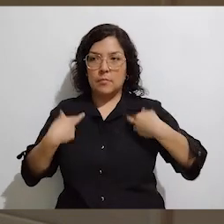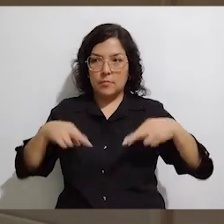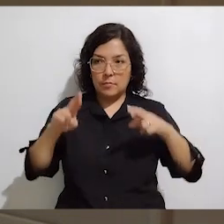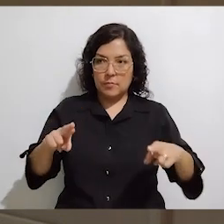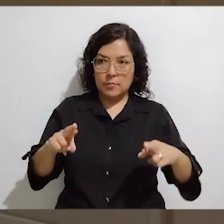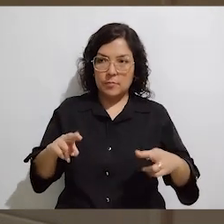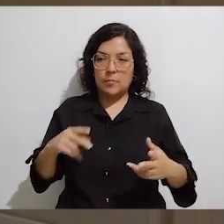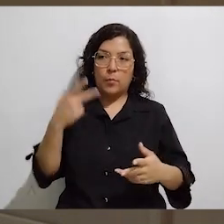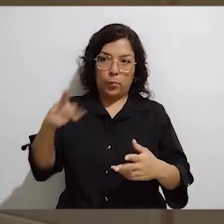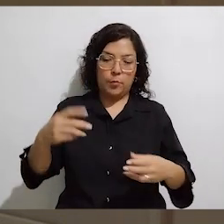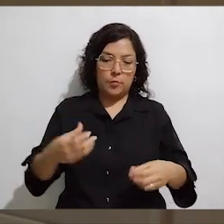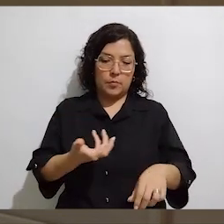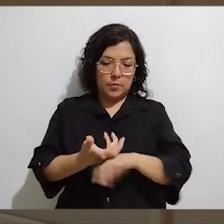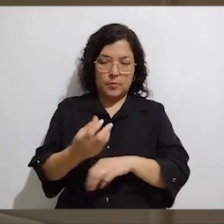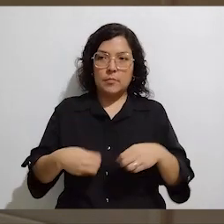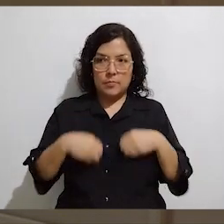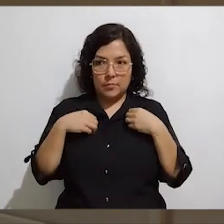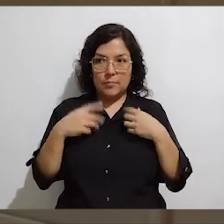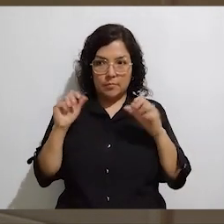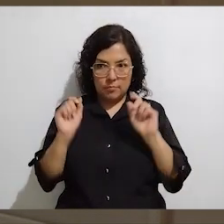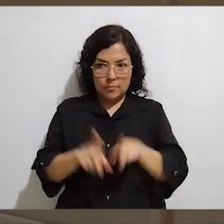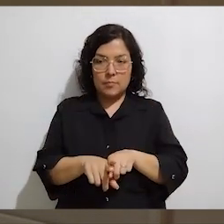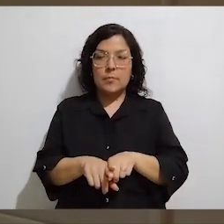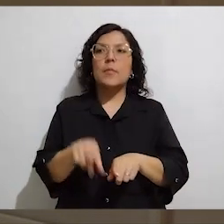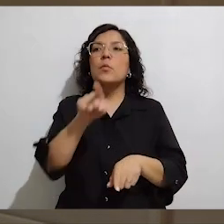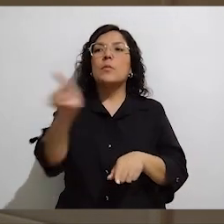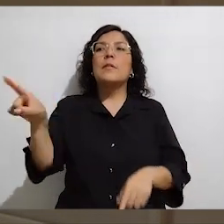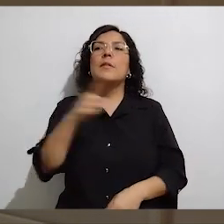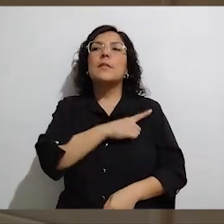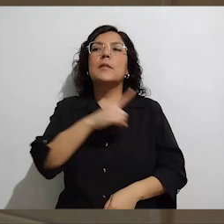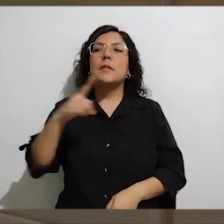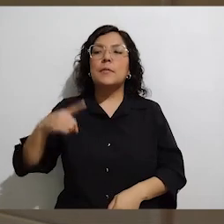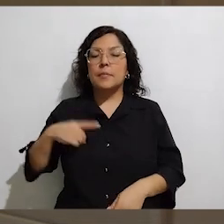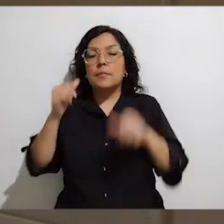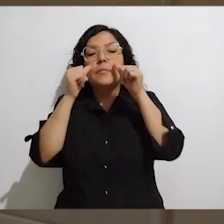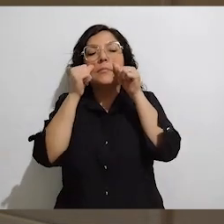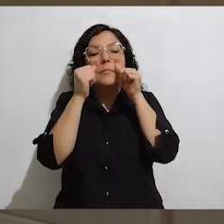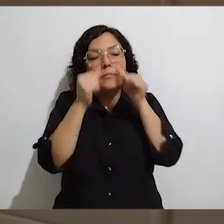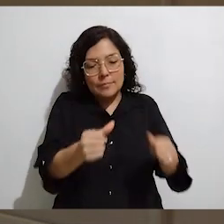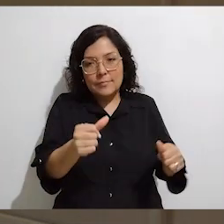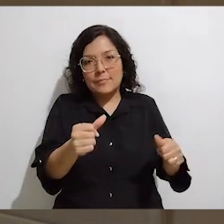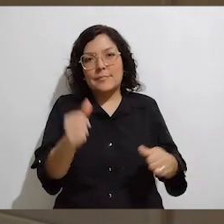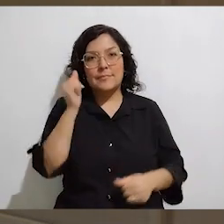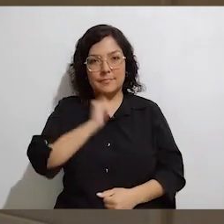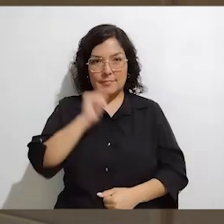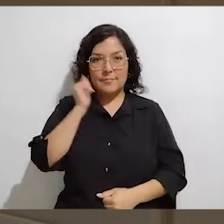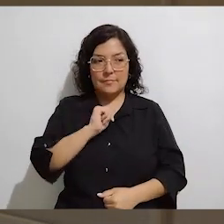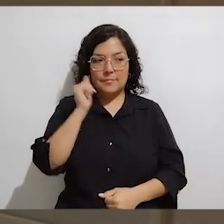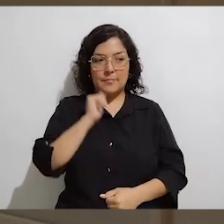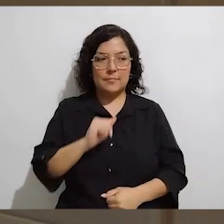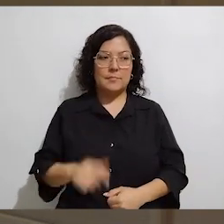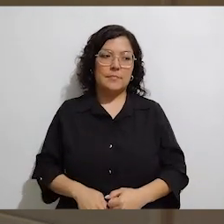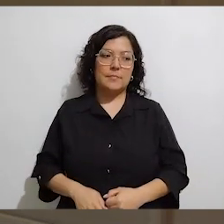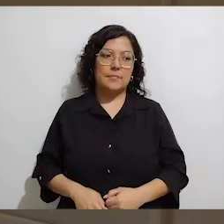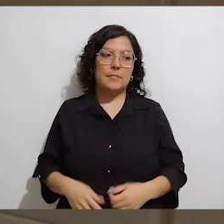federativa. Una de esas obligaciones es escuchar a la ciudadanía, escuchar de viva voz qué es lo